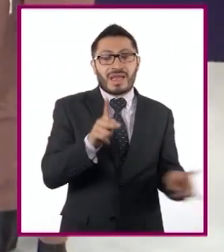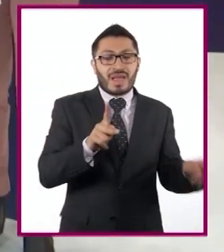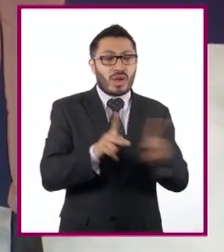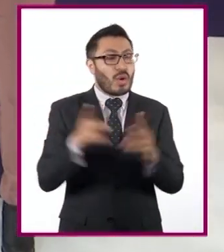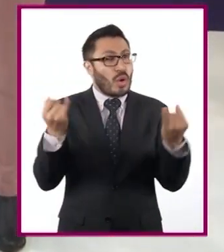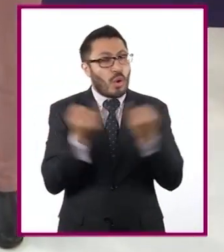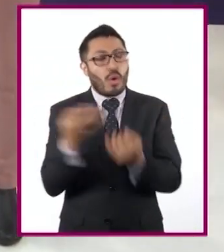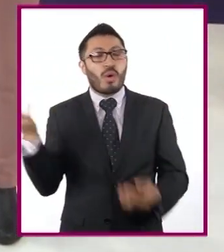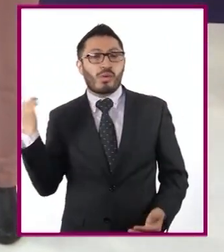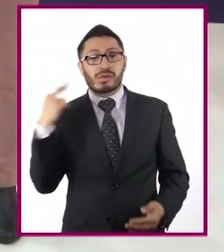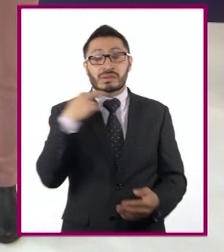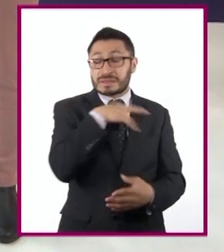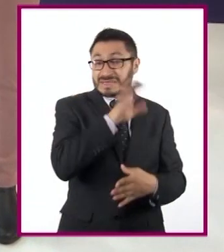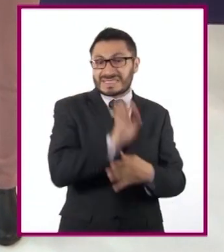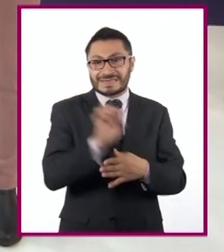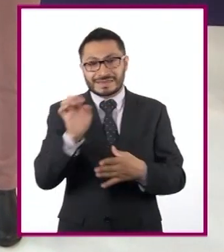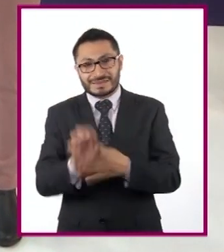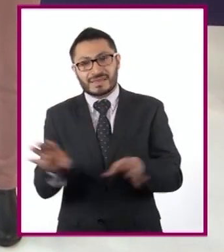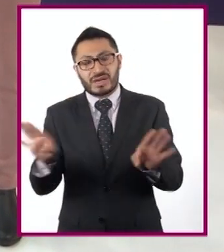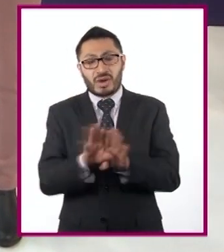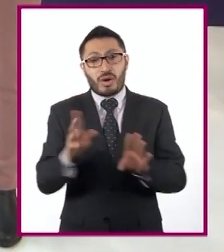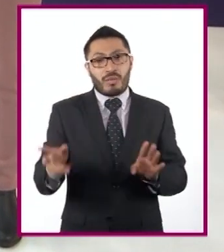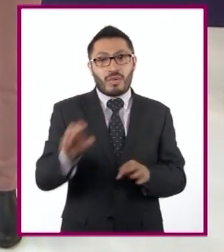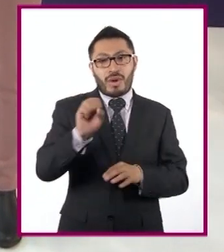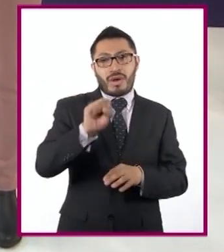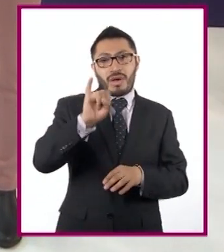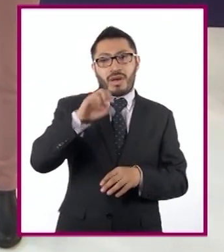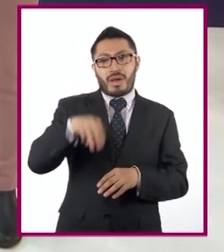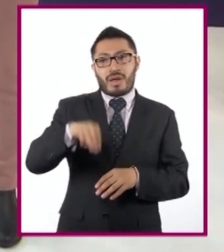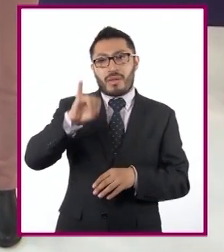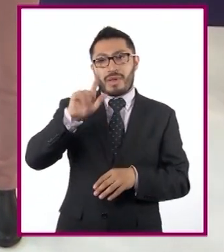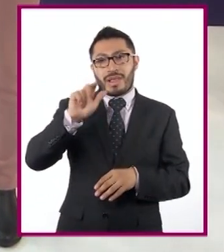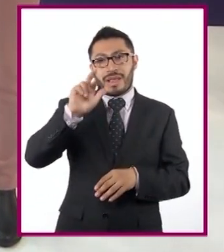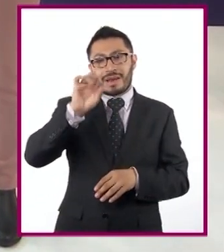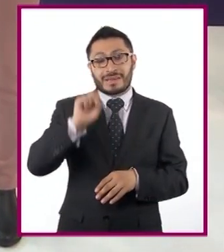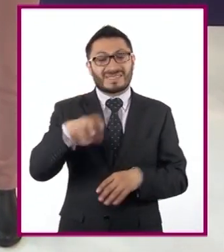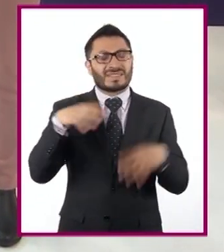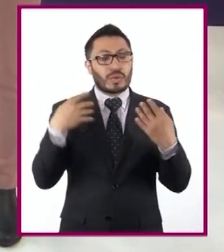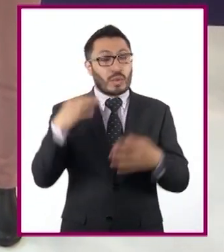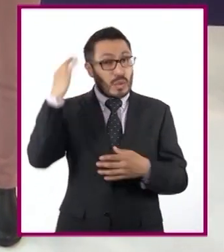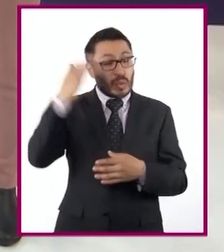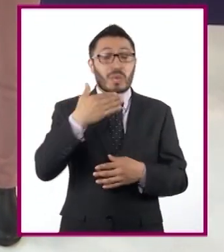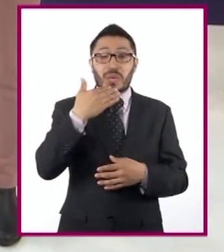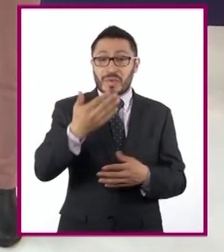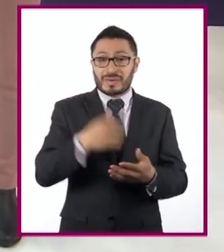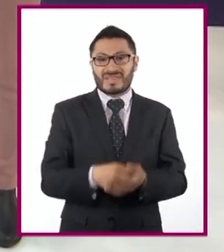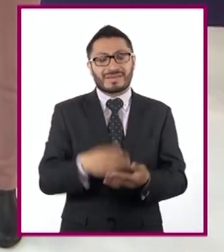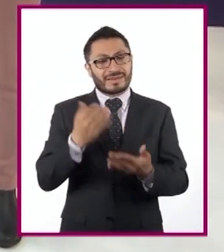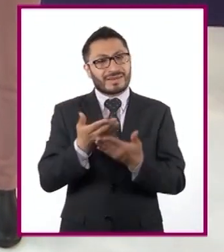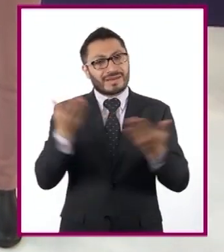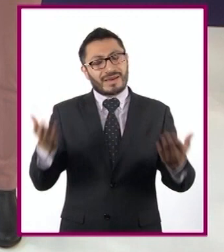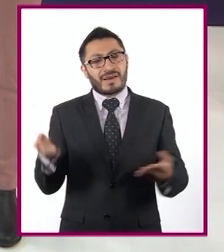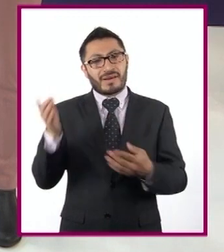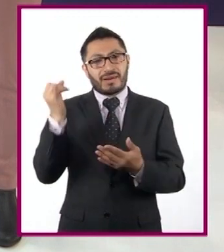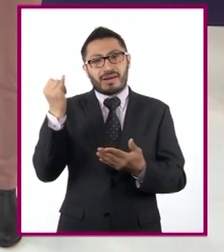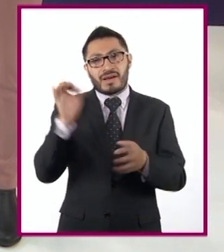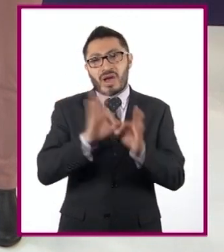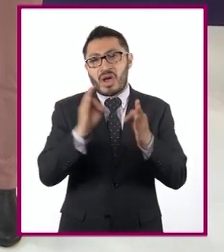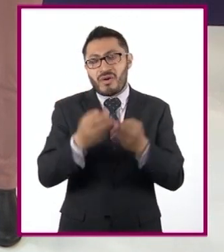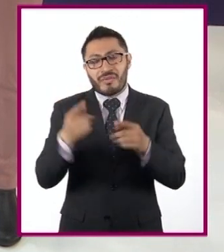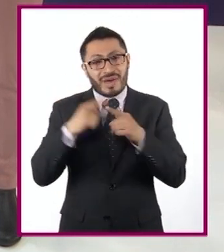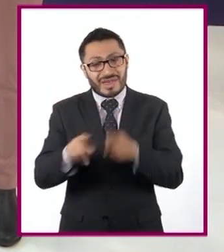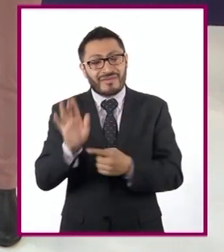veloces y por lo tanto son similares. Muy buen análisis. Veamos otra figura